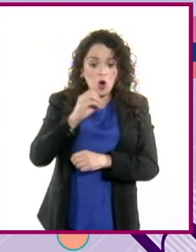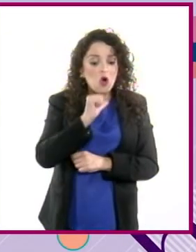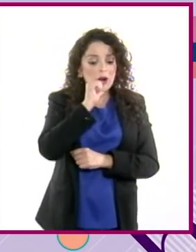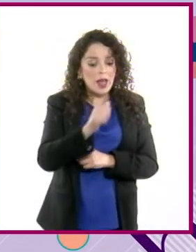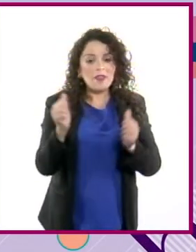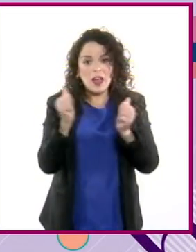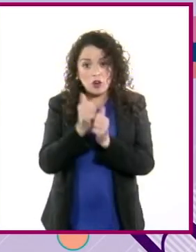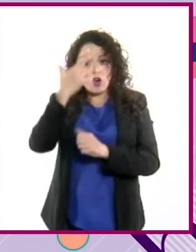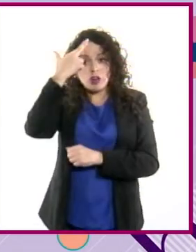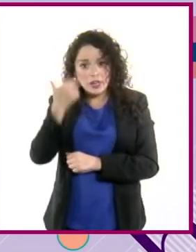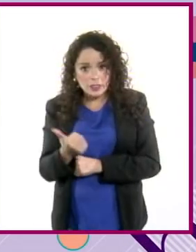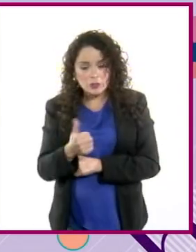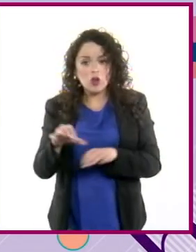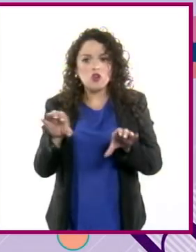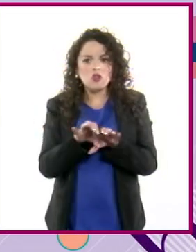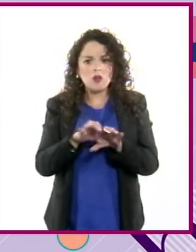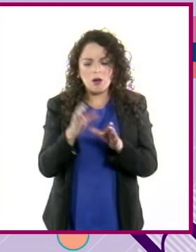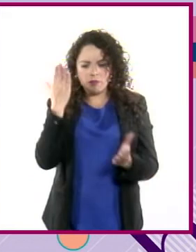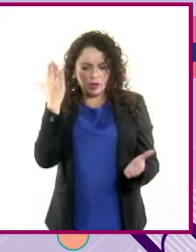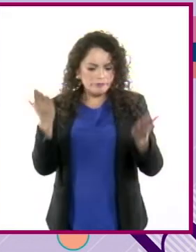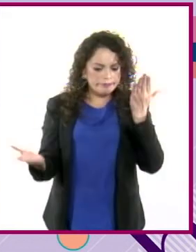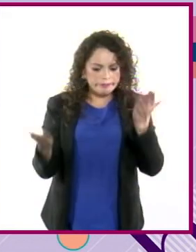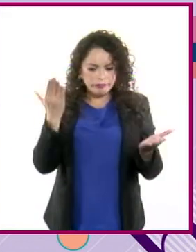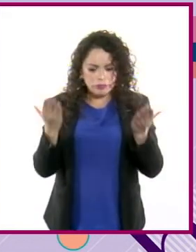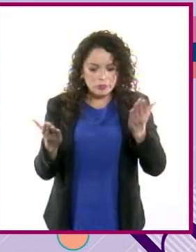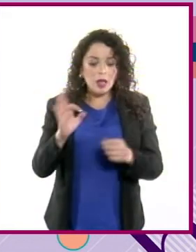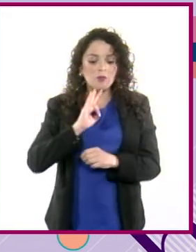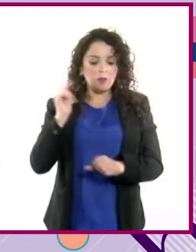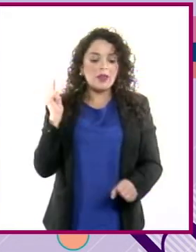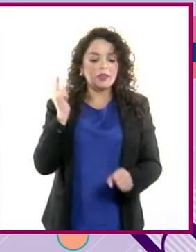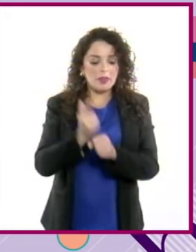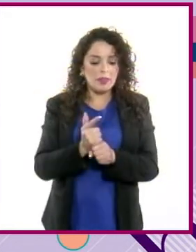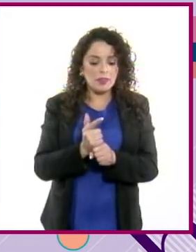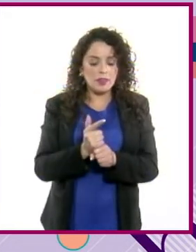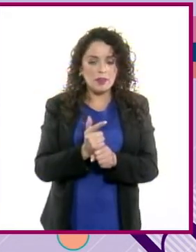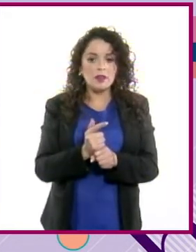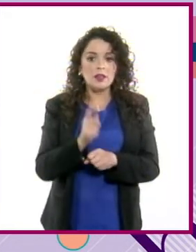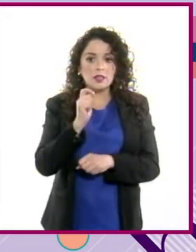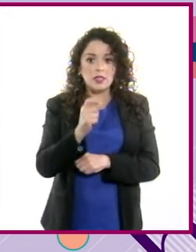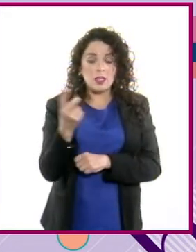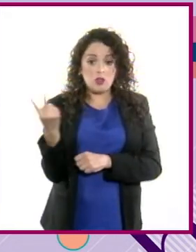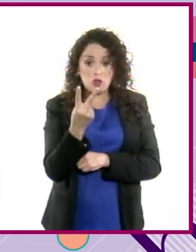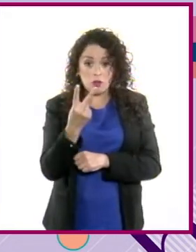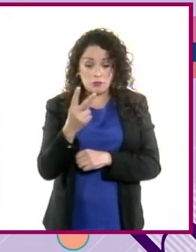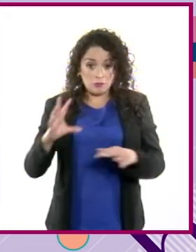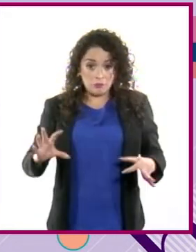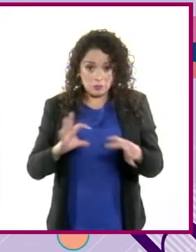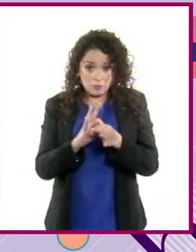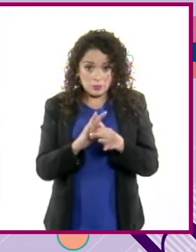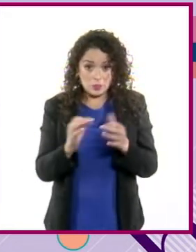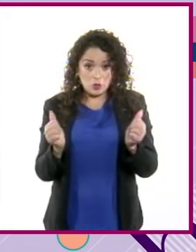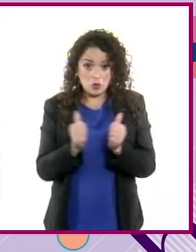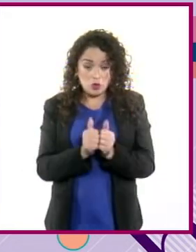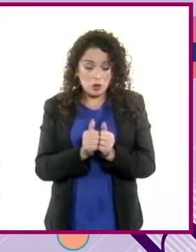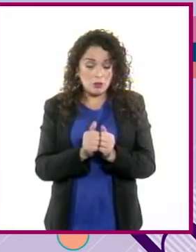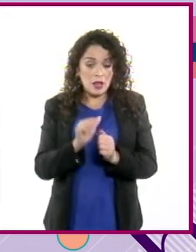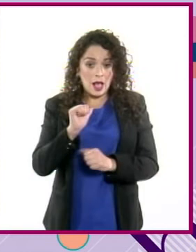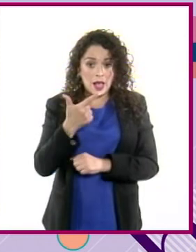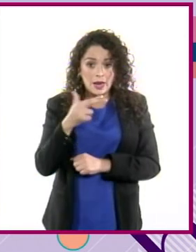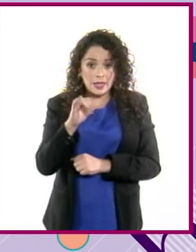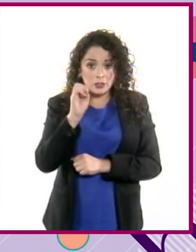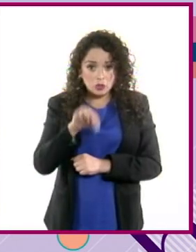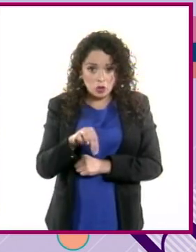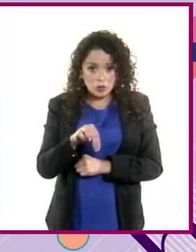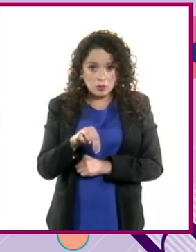distinción entre violencia y agresión nos permitió ver la posibilidad de que este tipo de relaciones construidas sobre la agresión desde